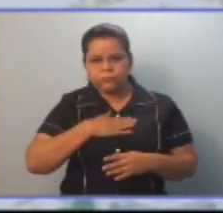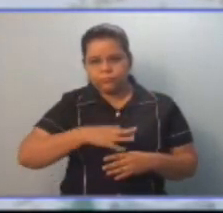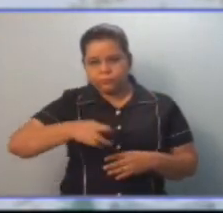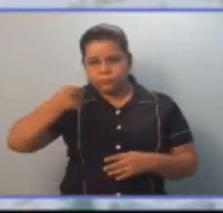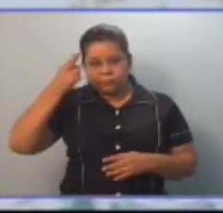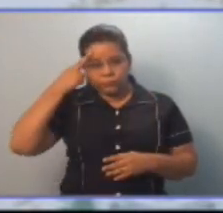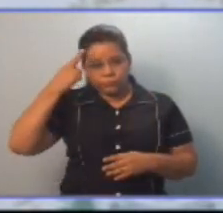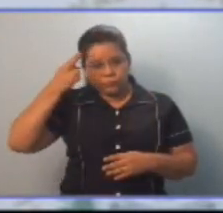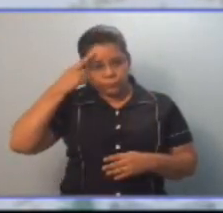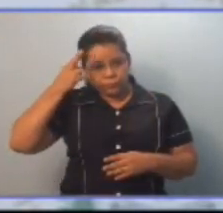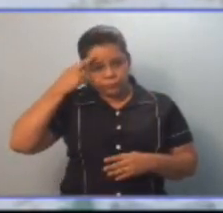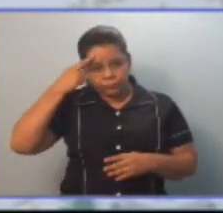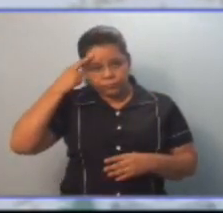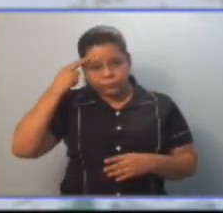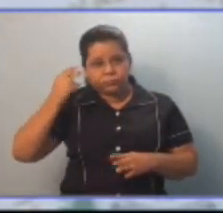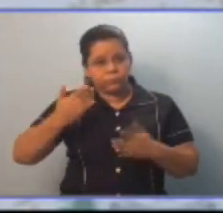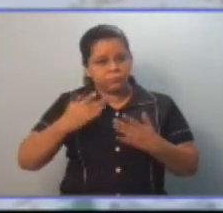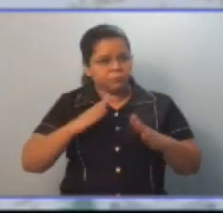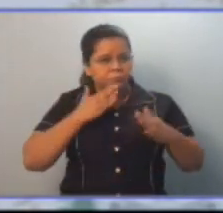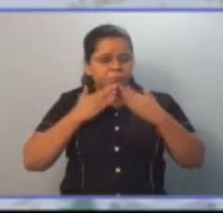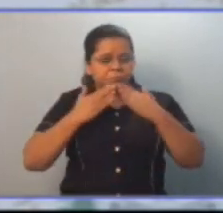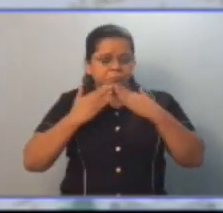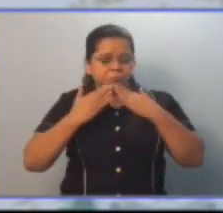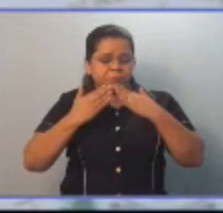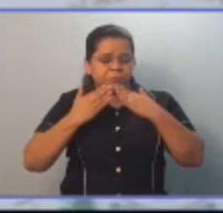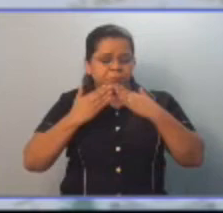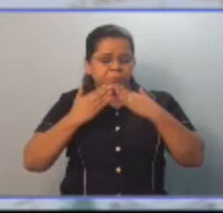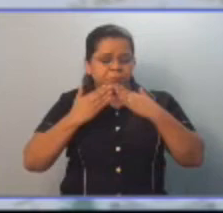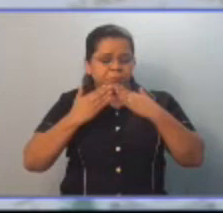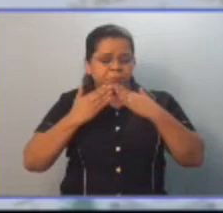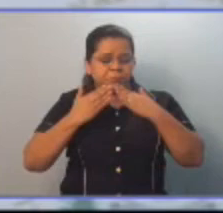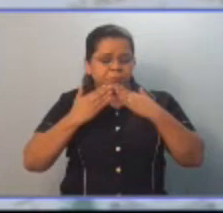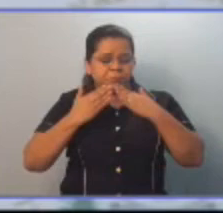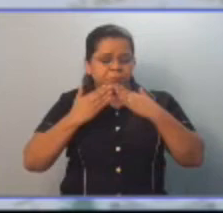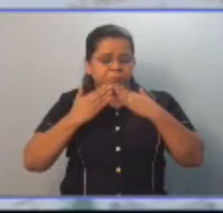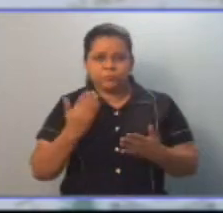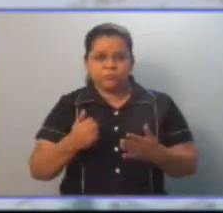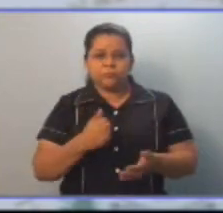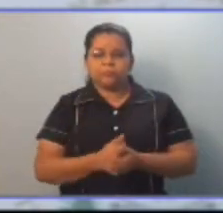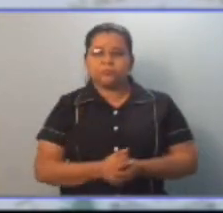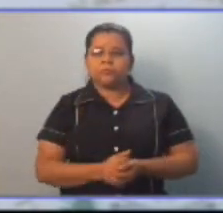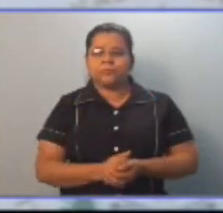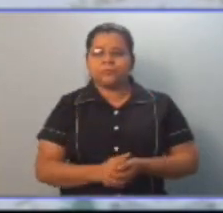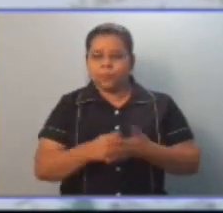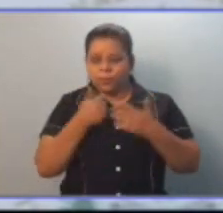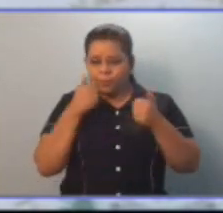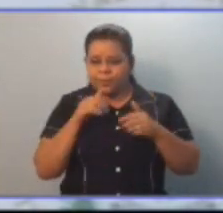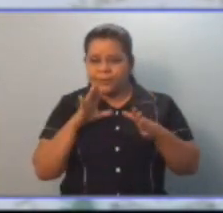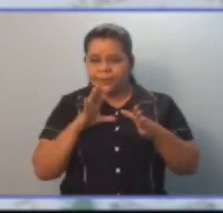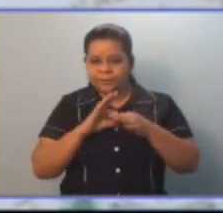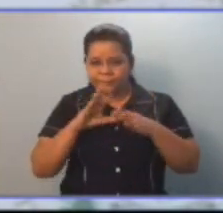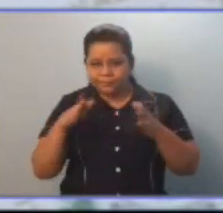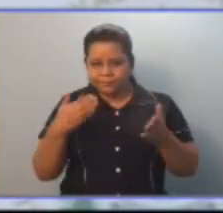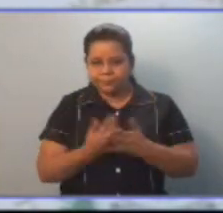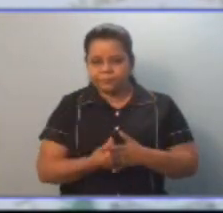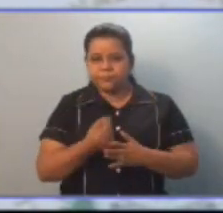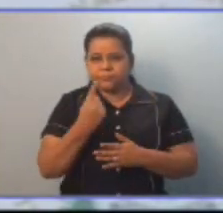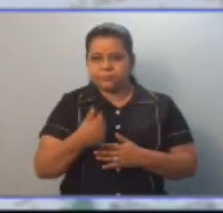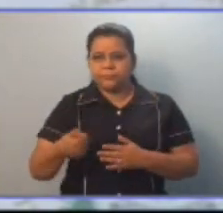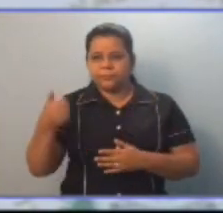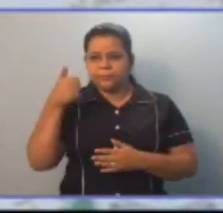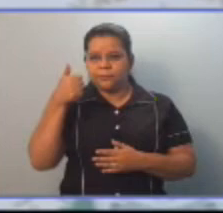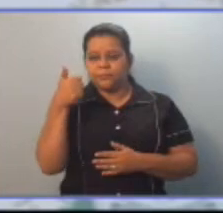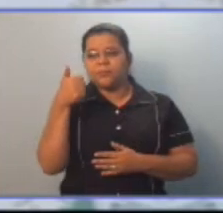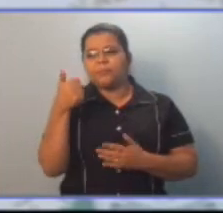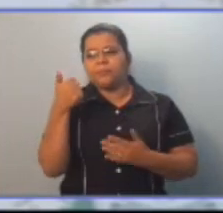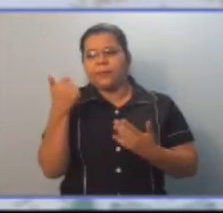razón, es una interpretación que le puedan dar los abogados en este caso, los magistrados en el caso concreto,